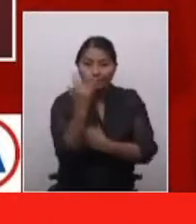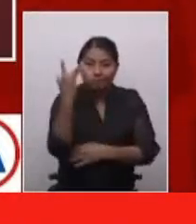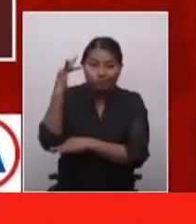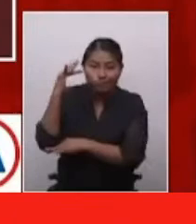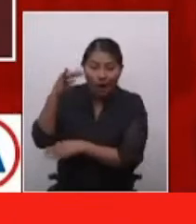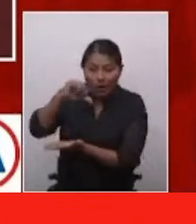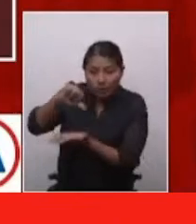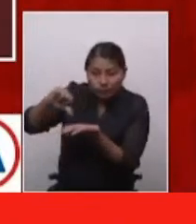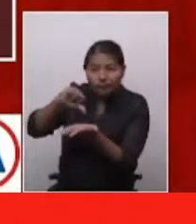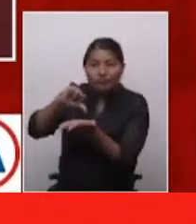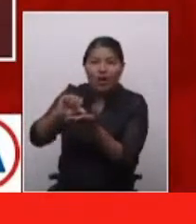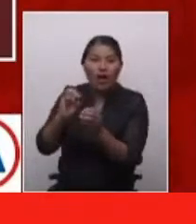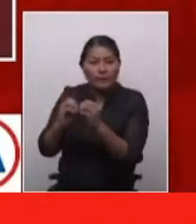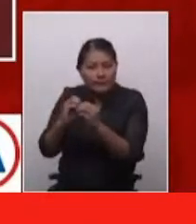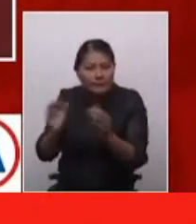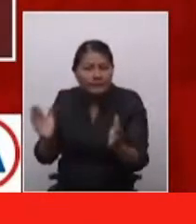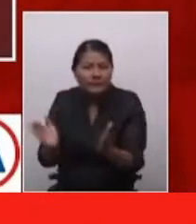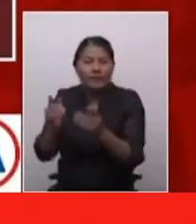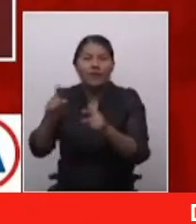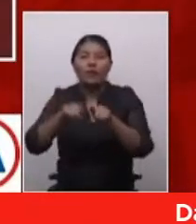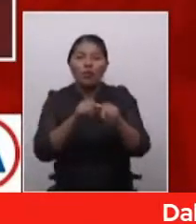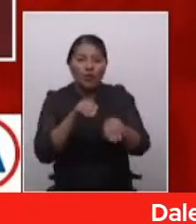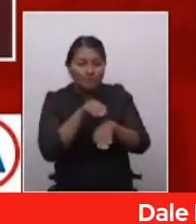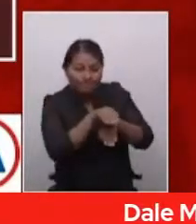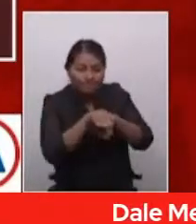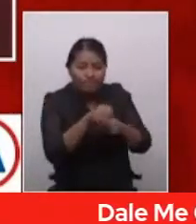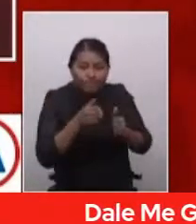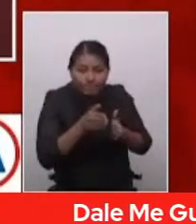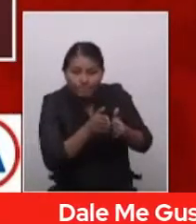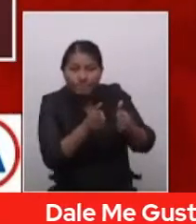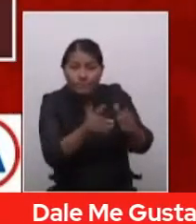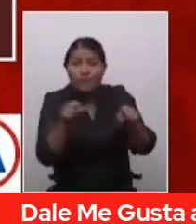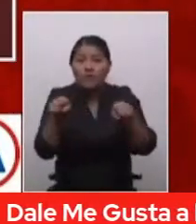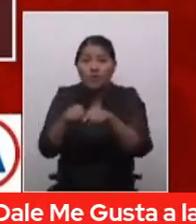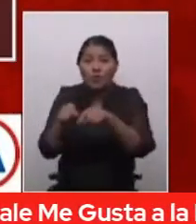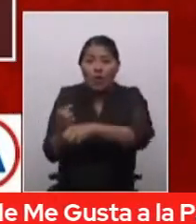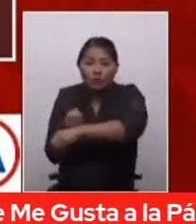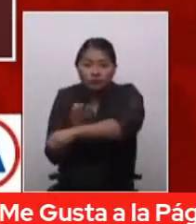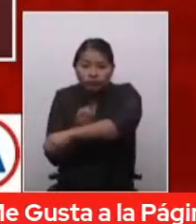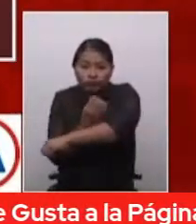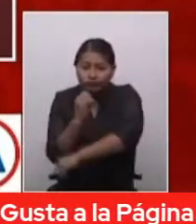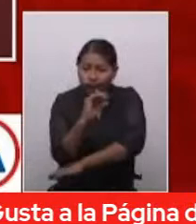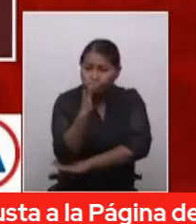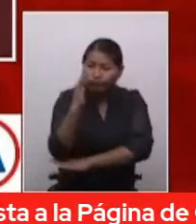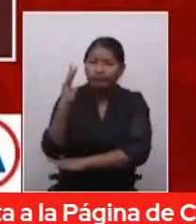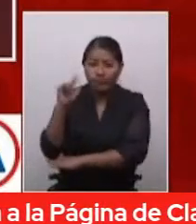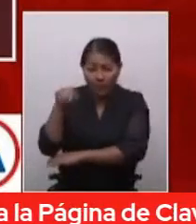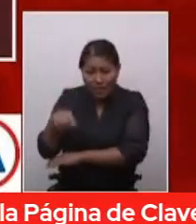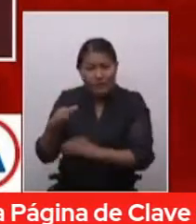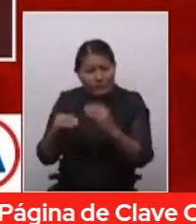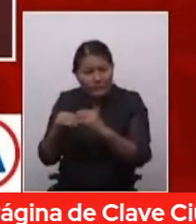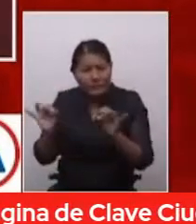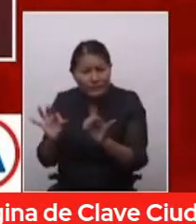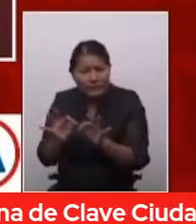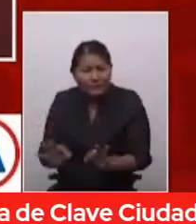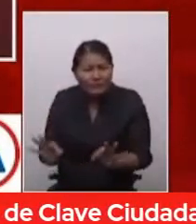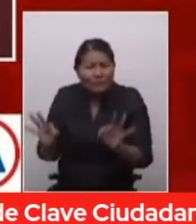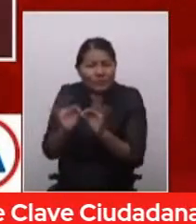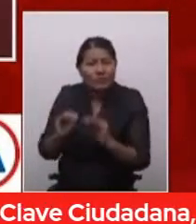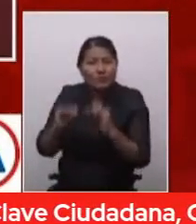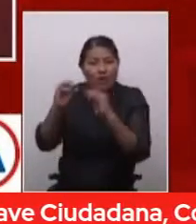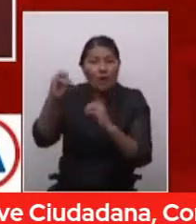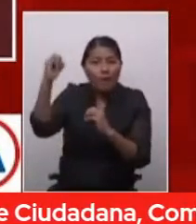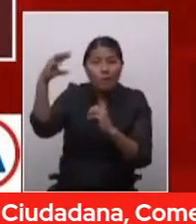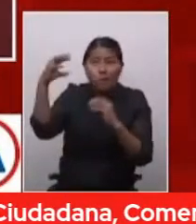que mejorar evidentemente las vías, hay que mejorar los jardines. La potencia del